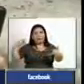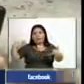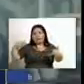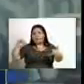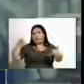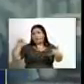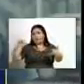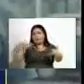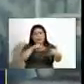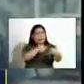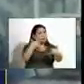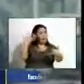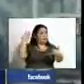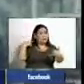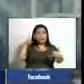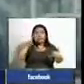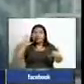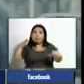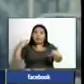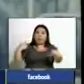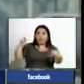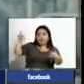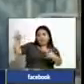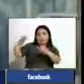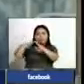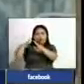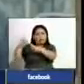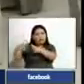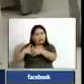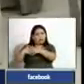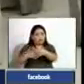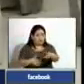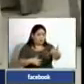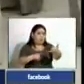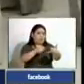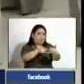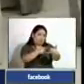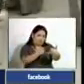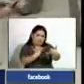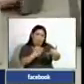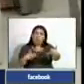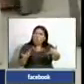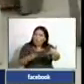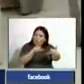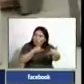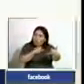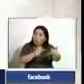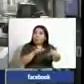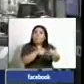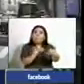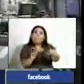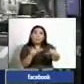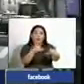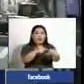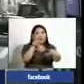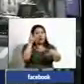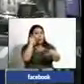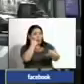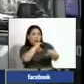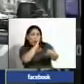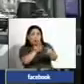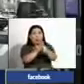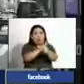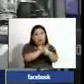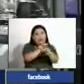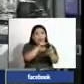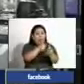Unidos desde hace 15 años. La conversación no es alentadora. Debido al coronavirus, el